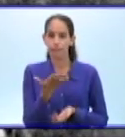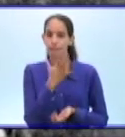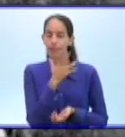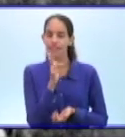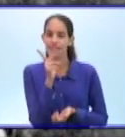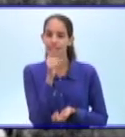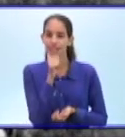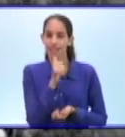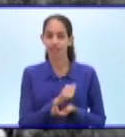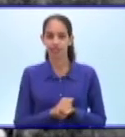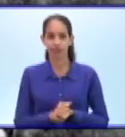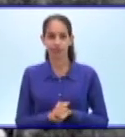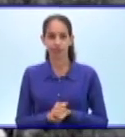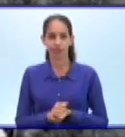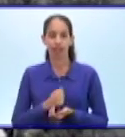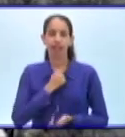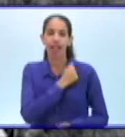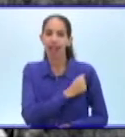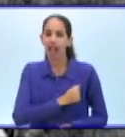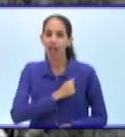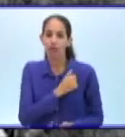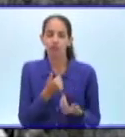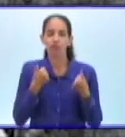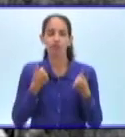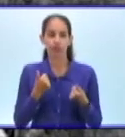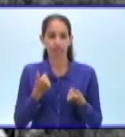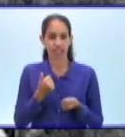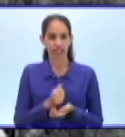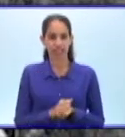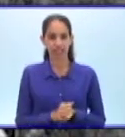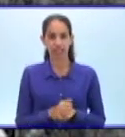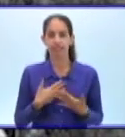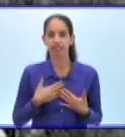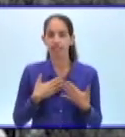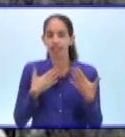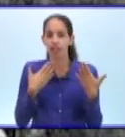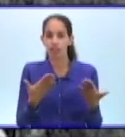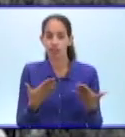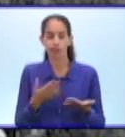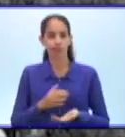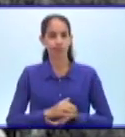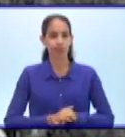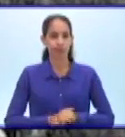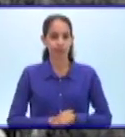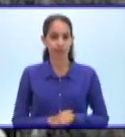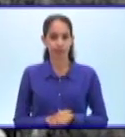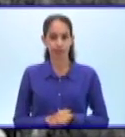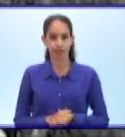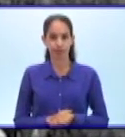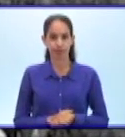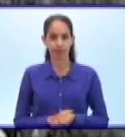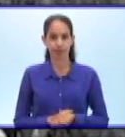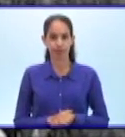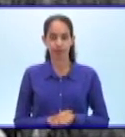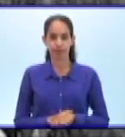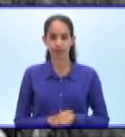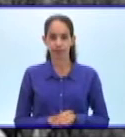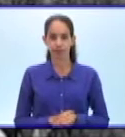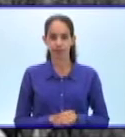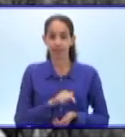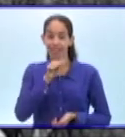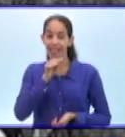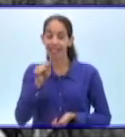El torpe amor de Tíbulo y de Ovidio es tan bella,